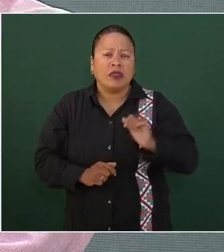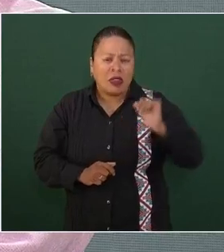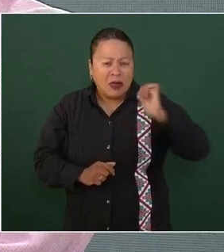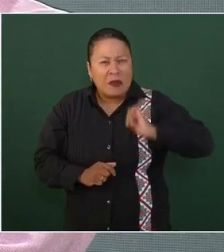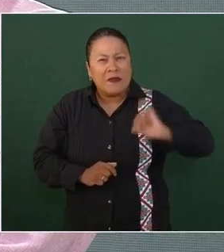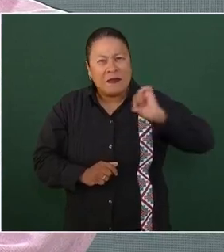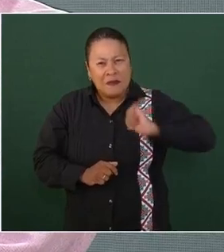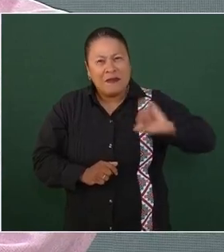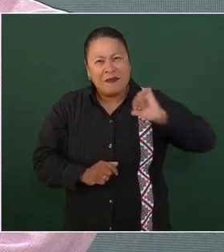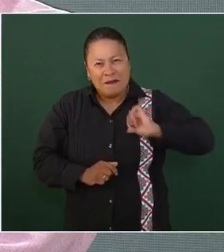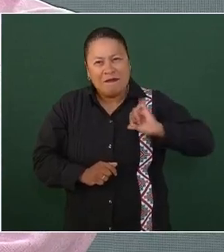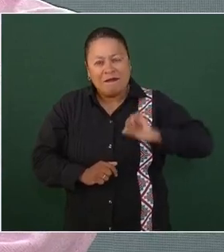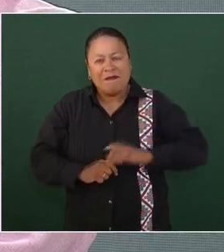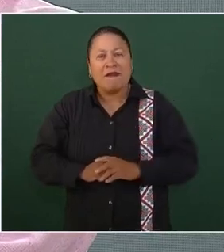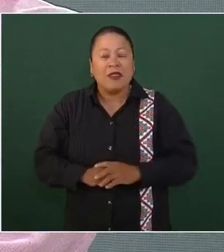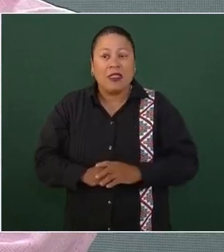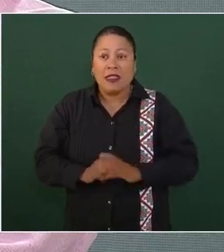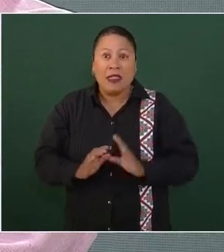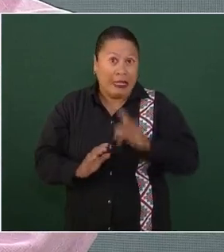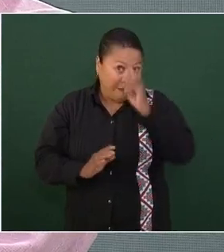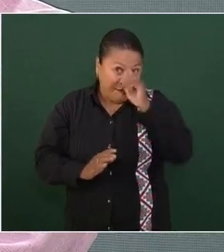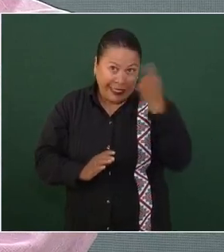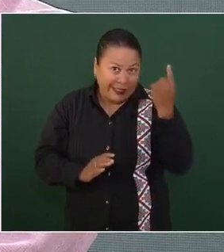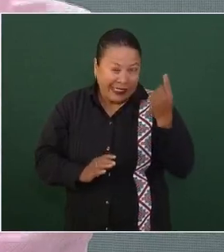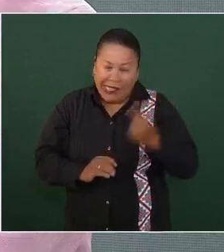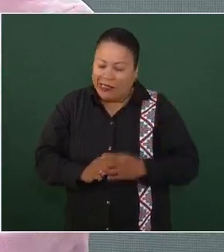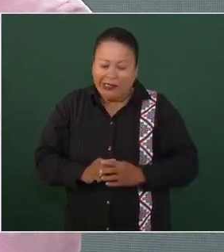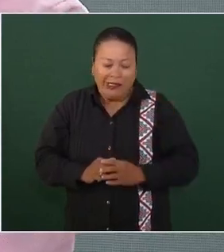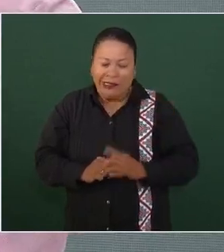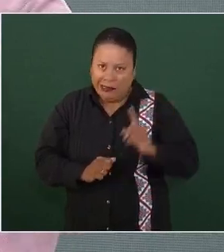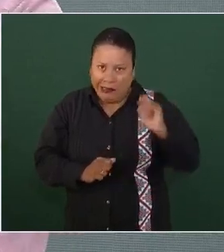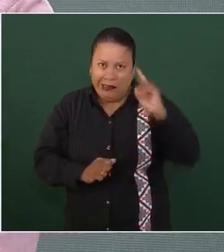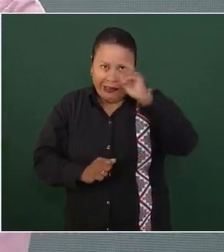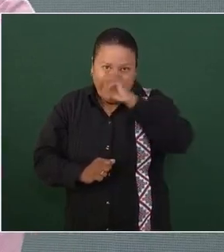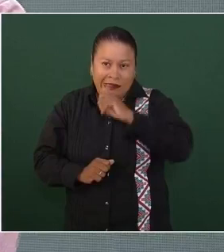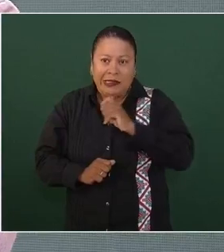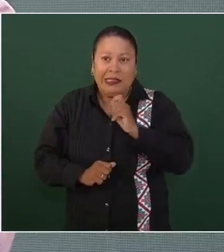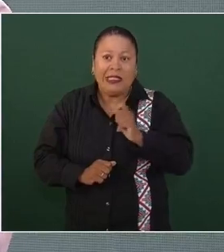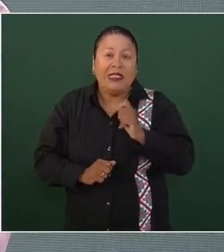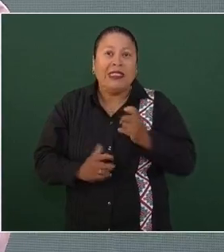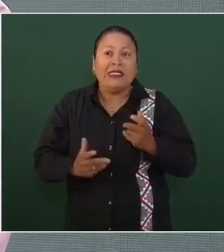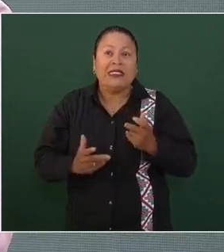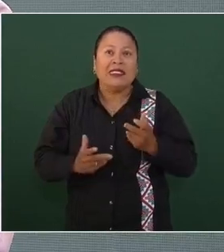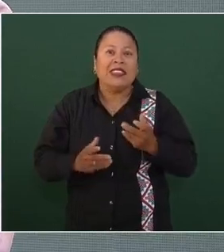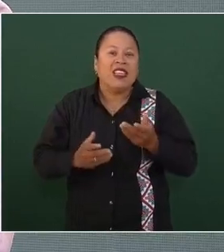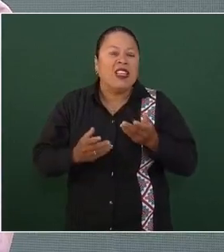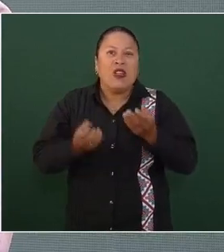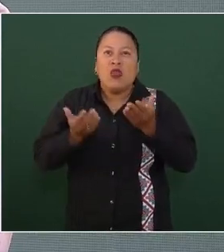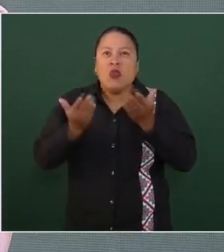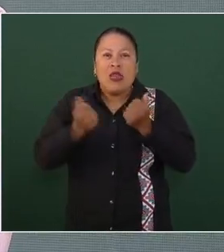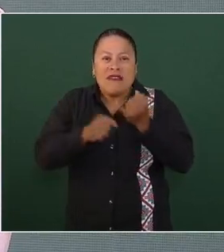prehispánica no va a ser fácil porque son muy pocas las fuentes